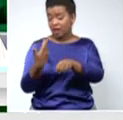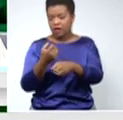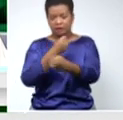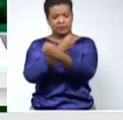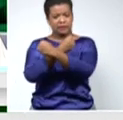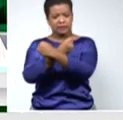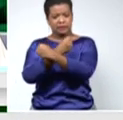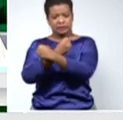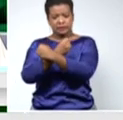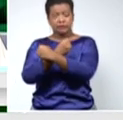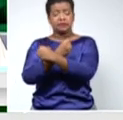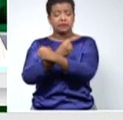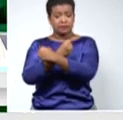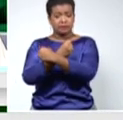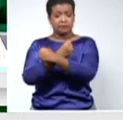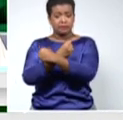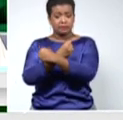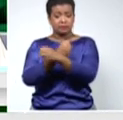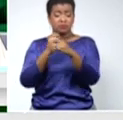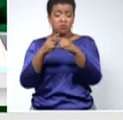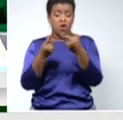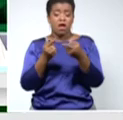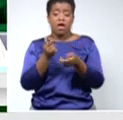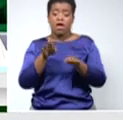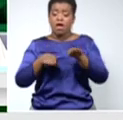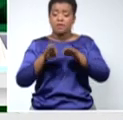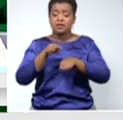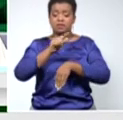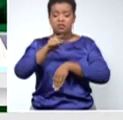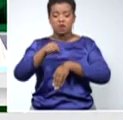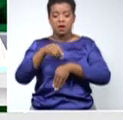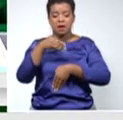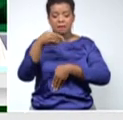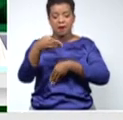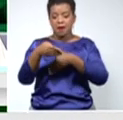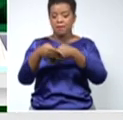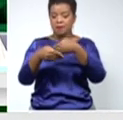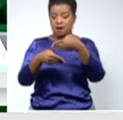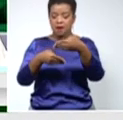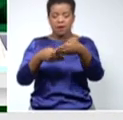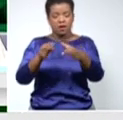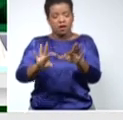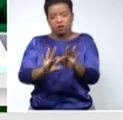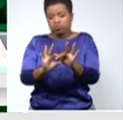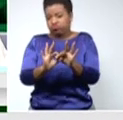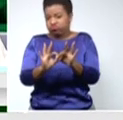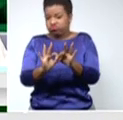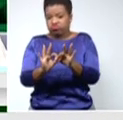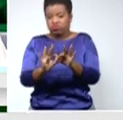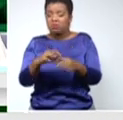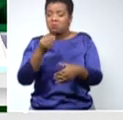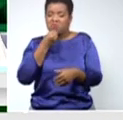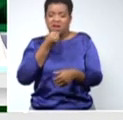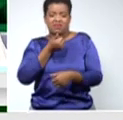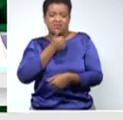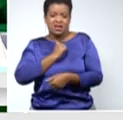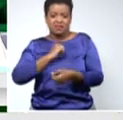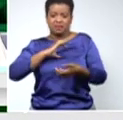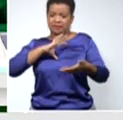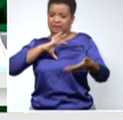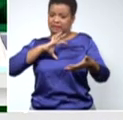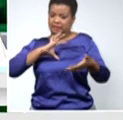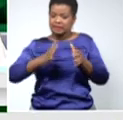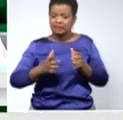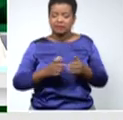tienen por la evolución del cuadro clínico, que no está exento de complicaciones, y es